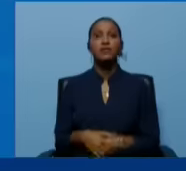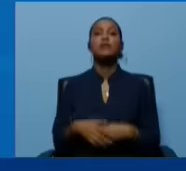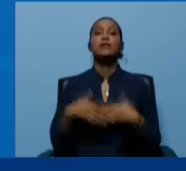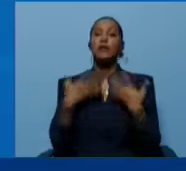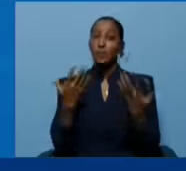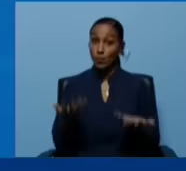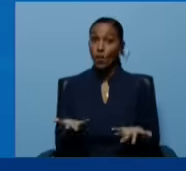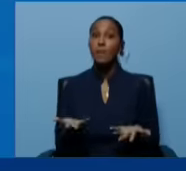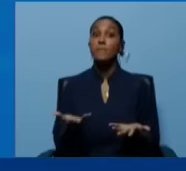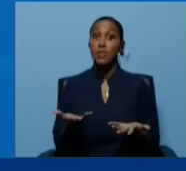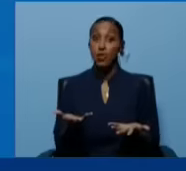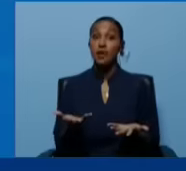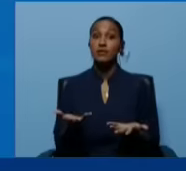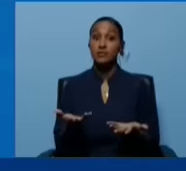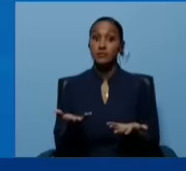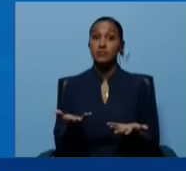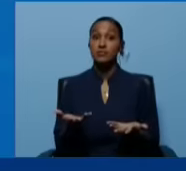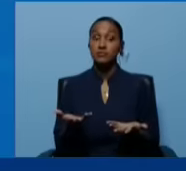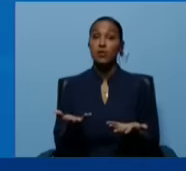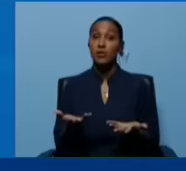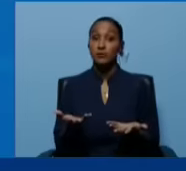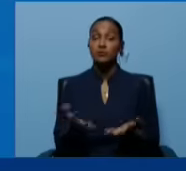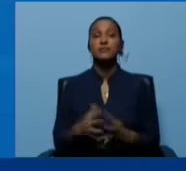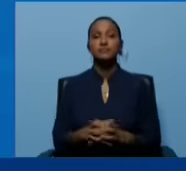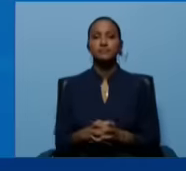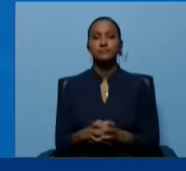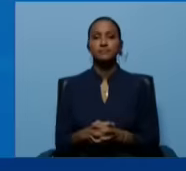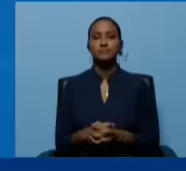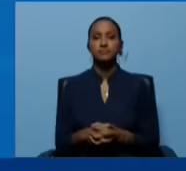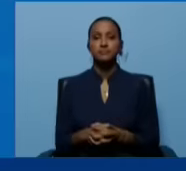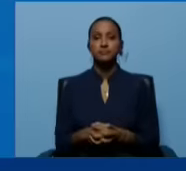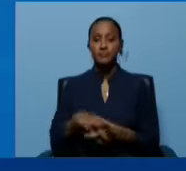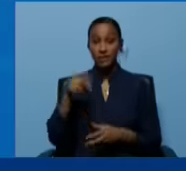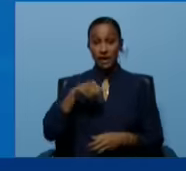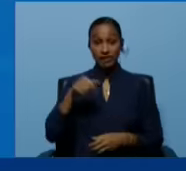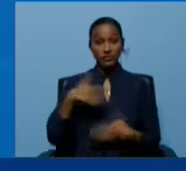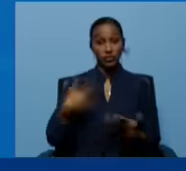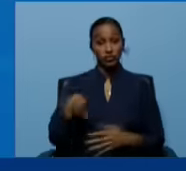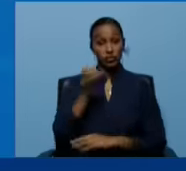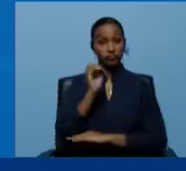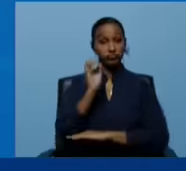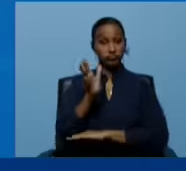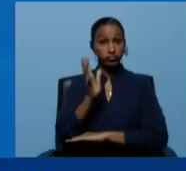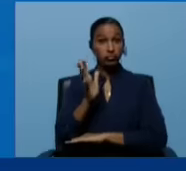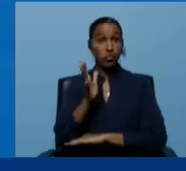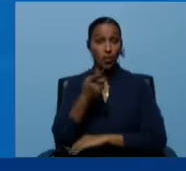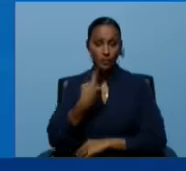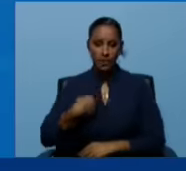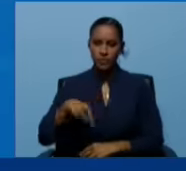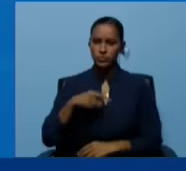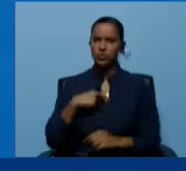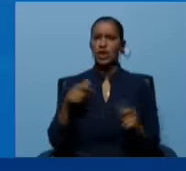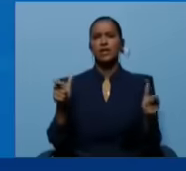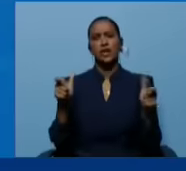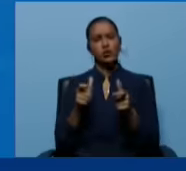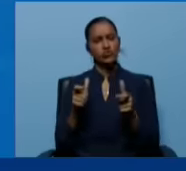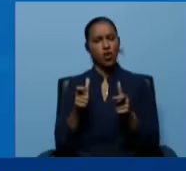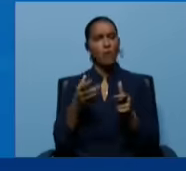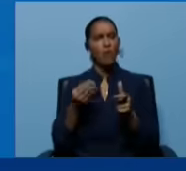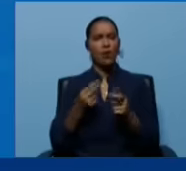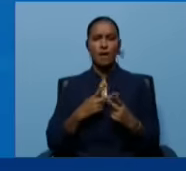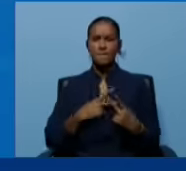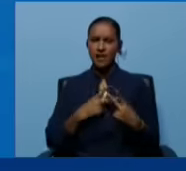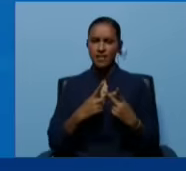muy oportuna esta cumbre llena de coraje, de valentía,